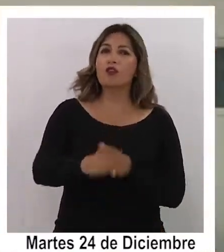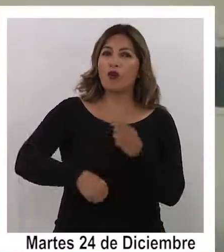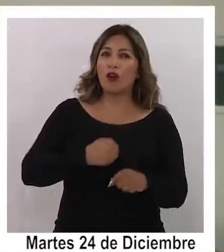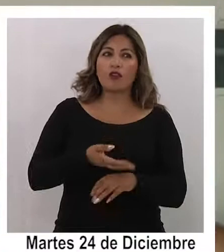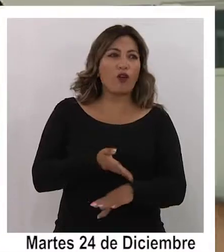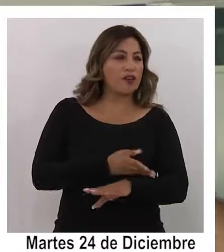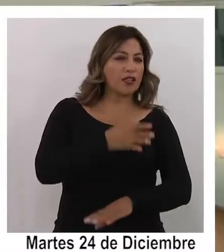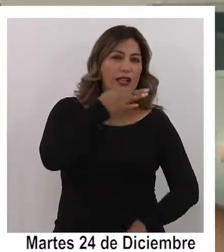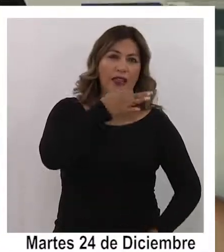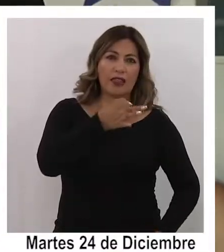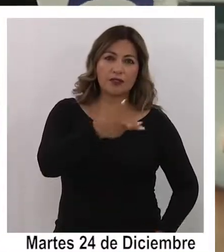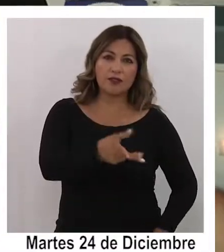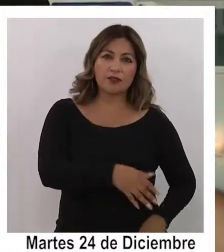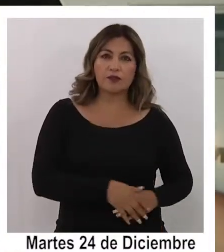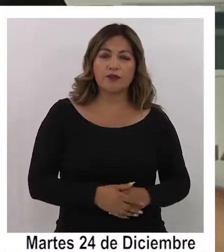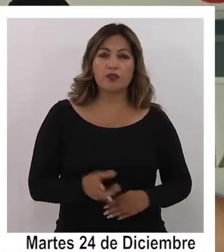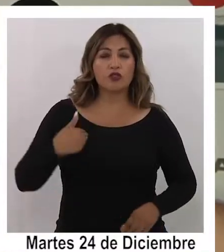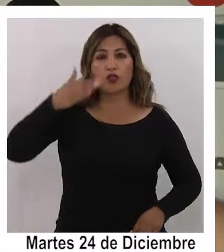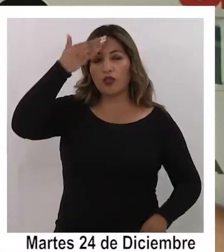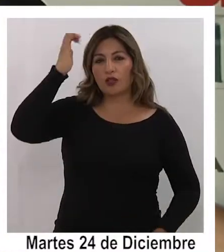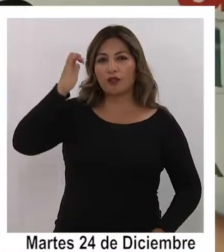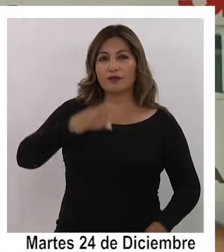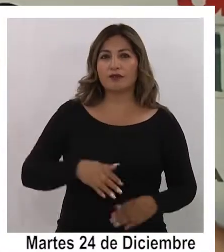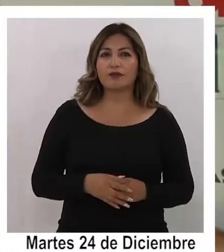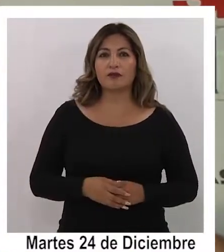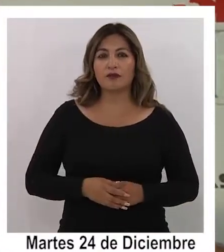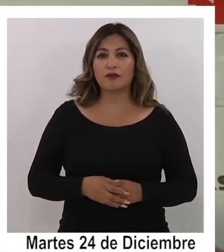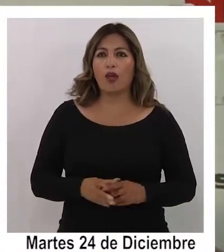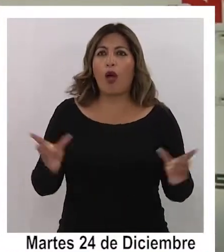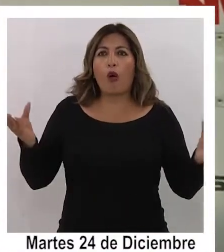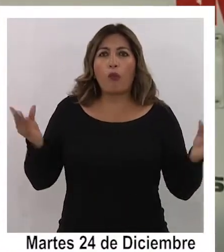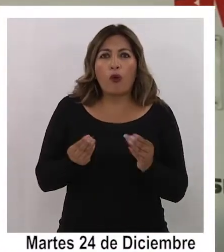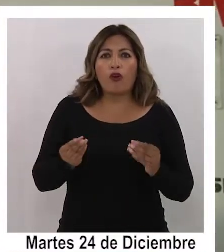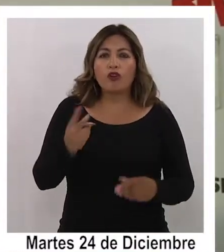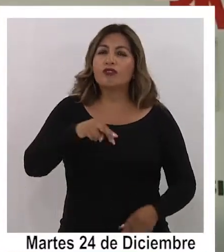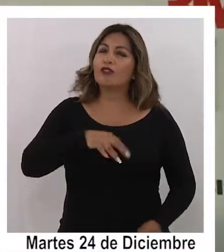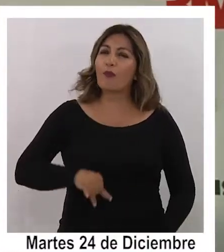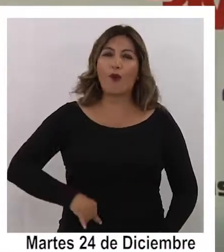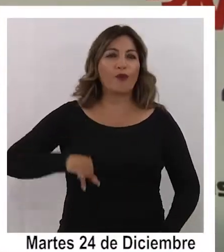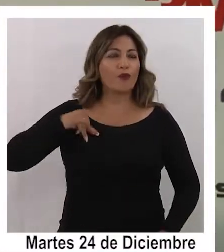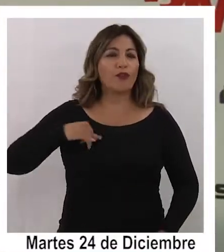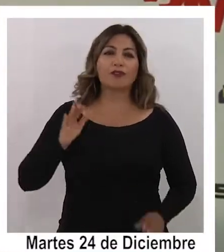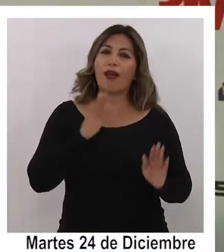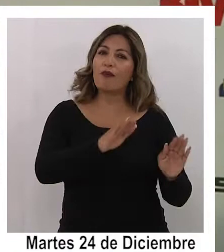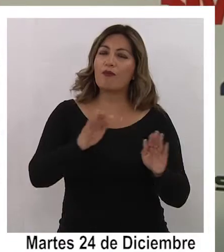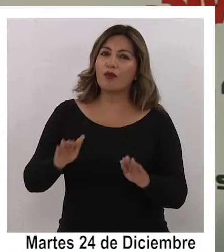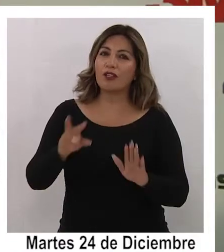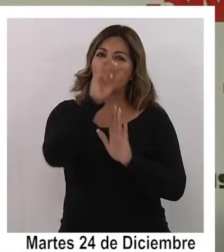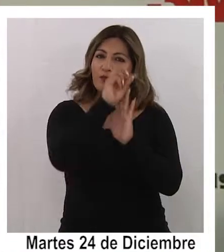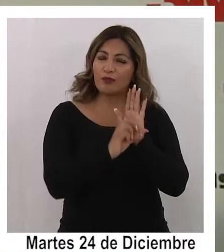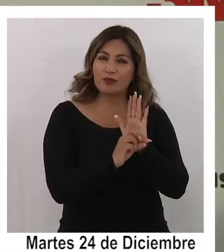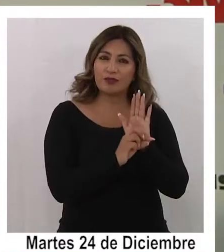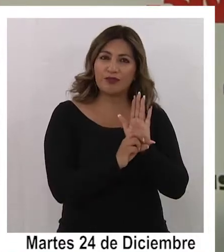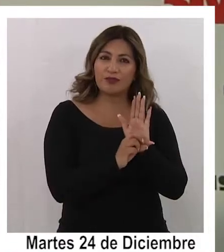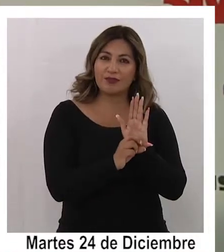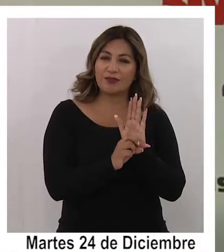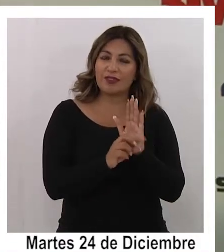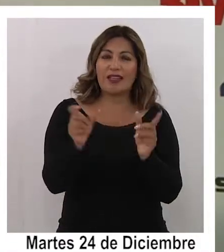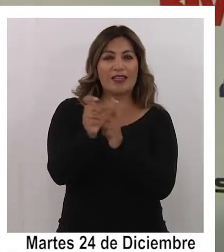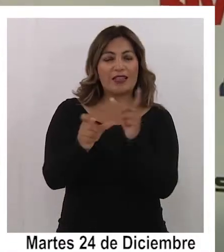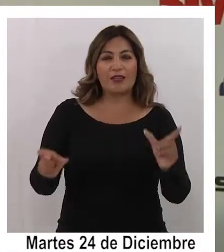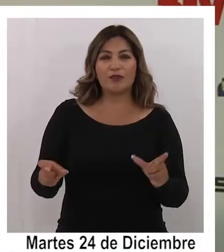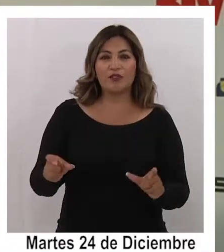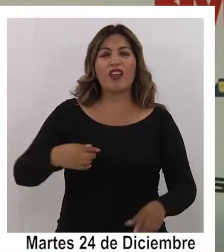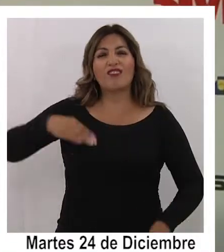cumplir 125 años, como lo hemos dicho otras veces, yo creo que somos bien pocos, así que nos sentimos bien orgullosos de estar apoyando el proyecto